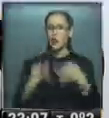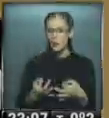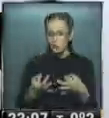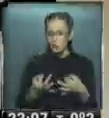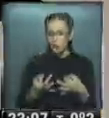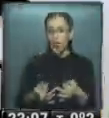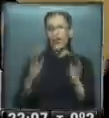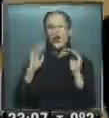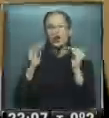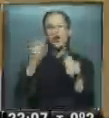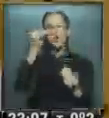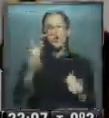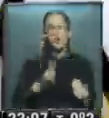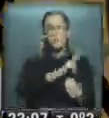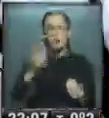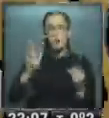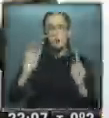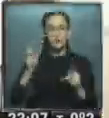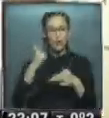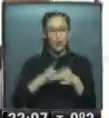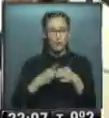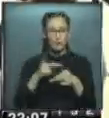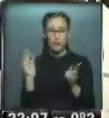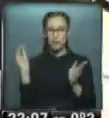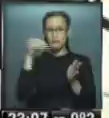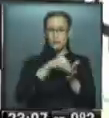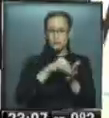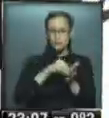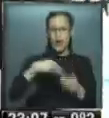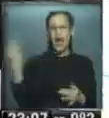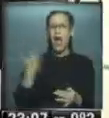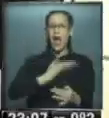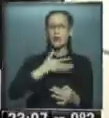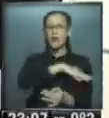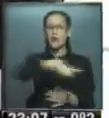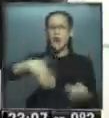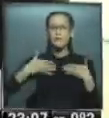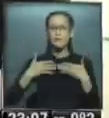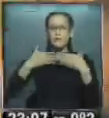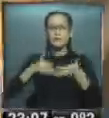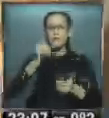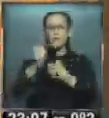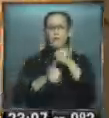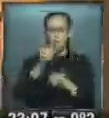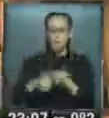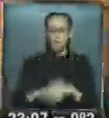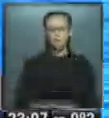en homenaje al Papa argentino en una ceremonia que se llevó a cabo en el puerto de embarque de la empresa Buquebus.